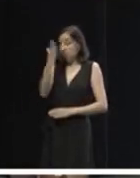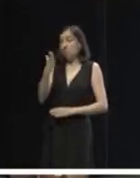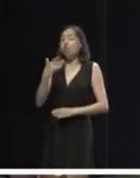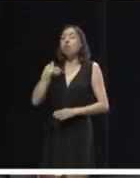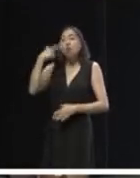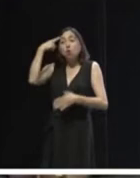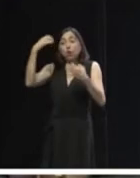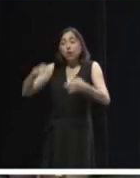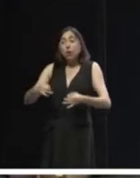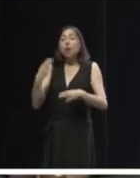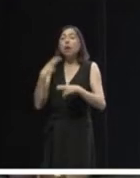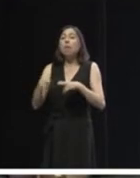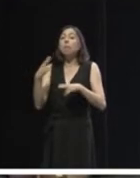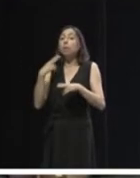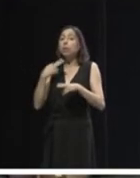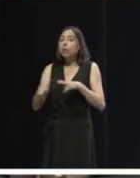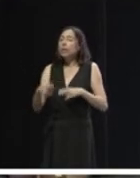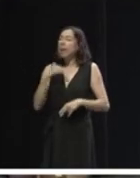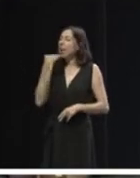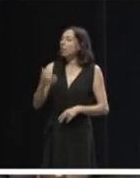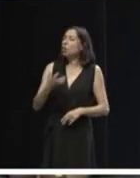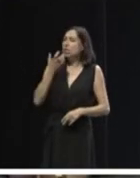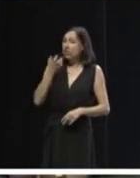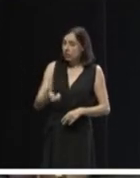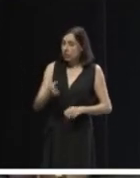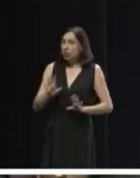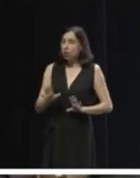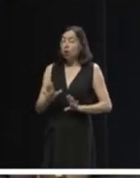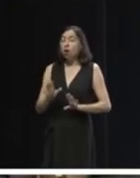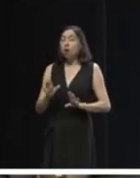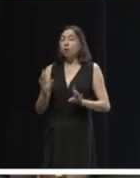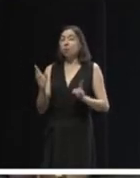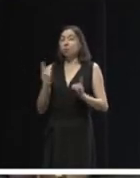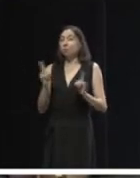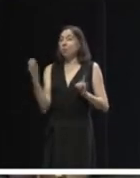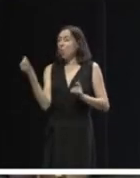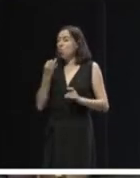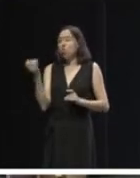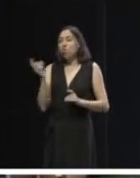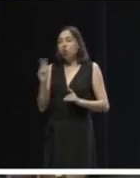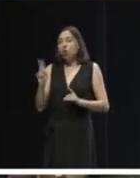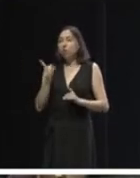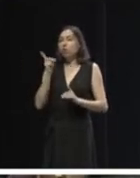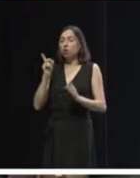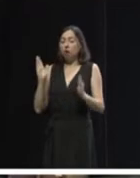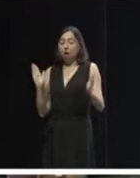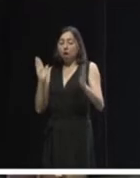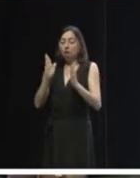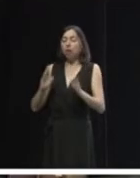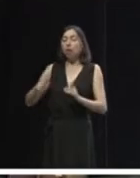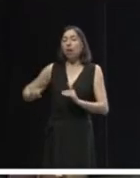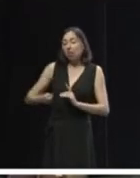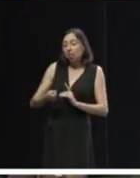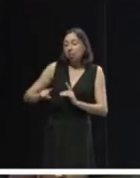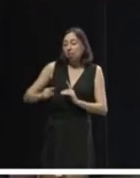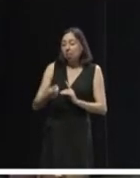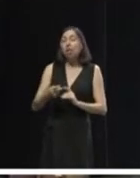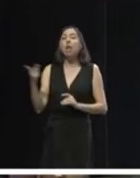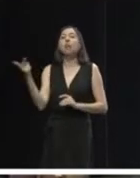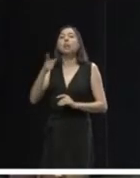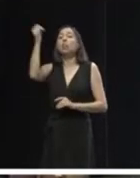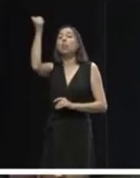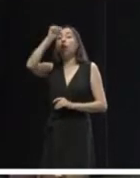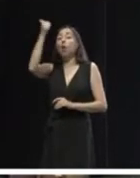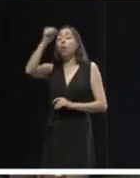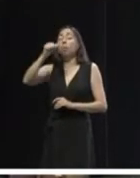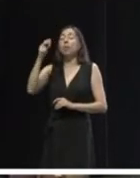la política es demasiado seria como para convertirla en un cara a cara de zascas entre dos hombres que